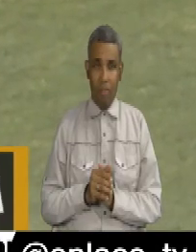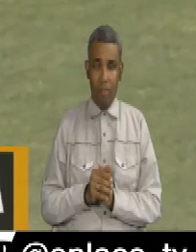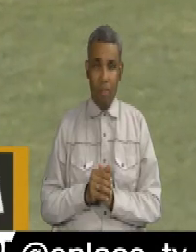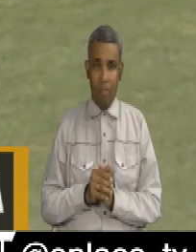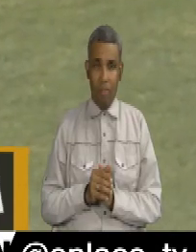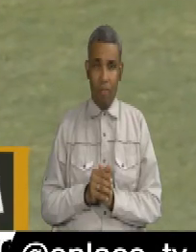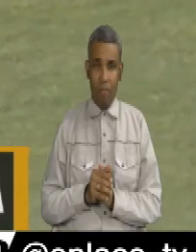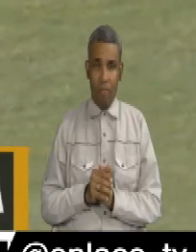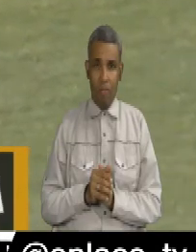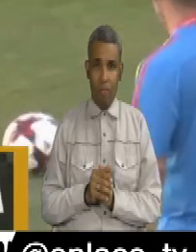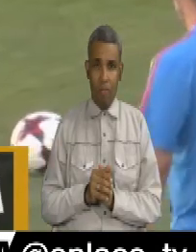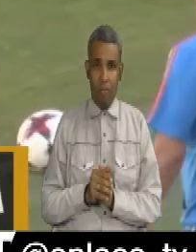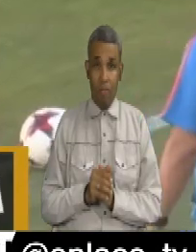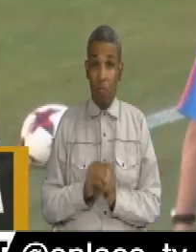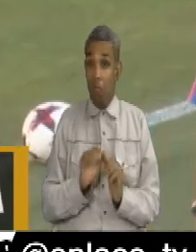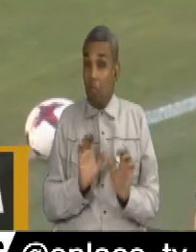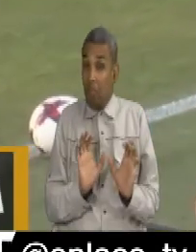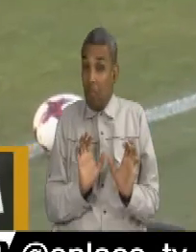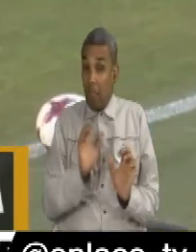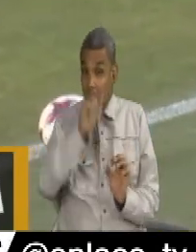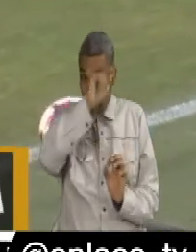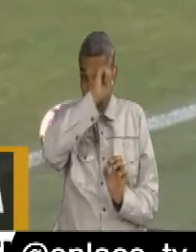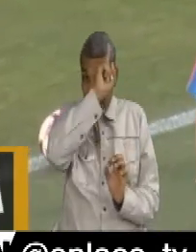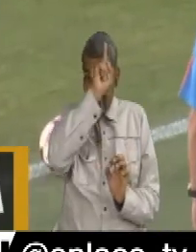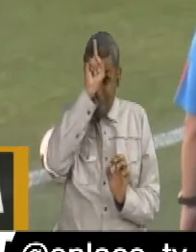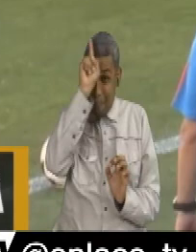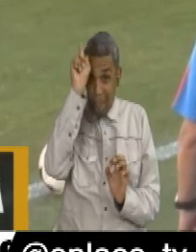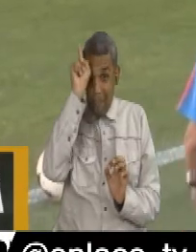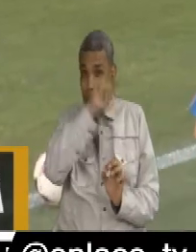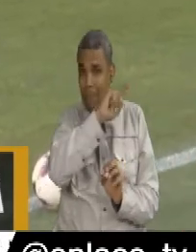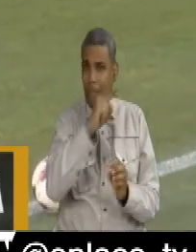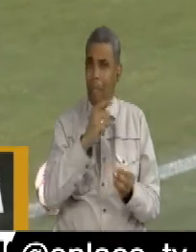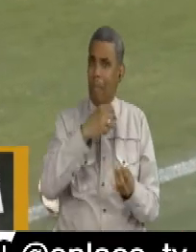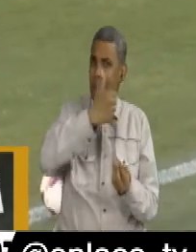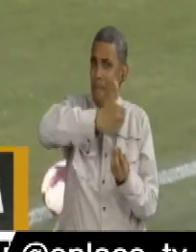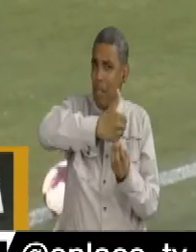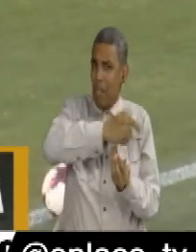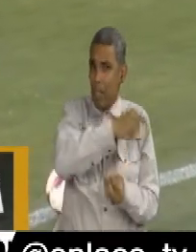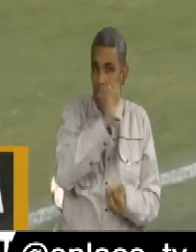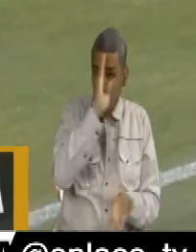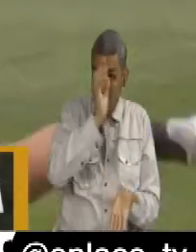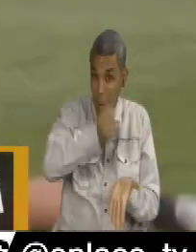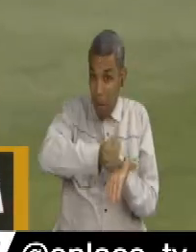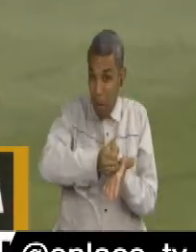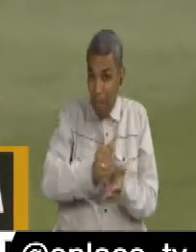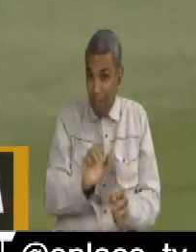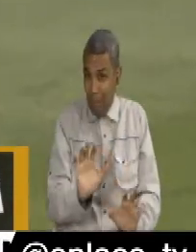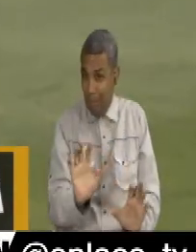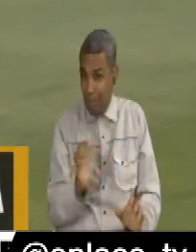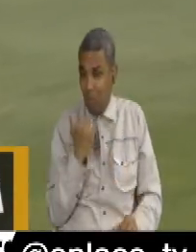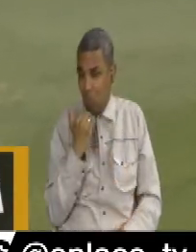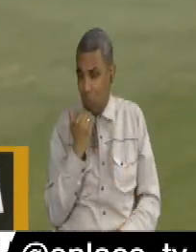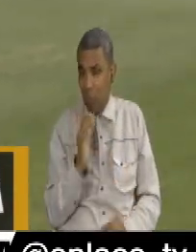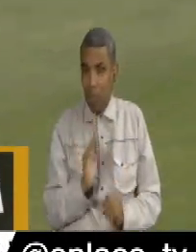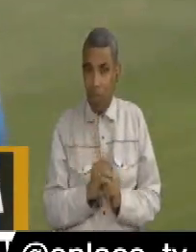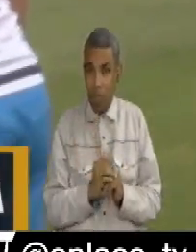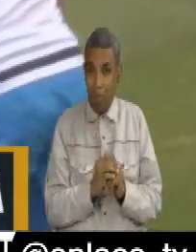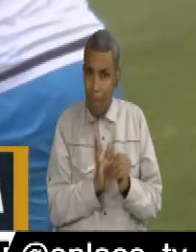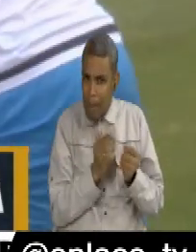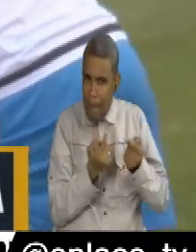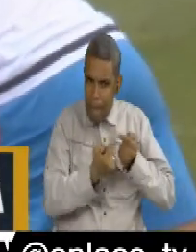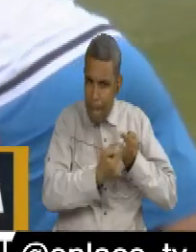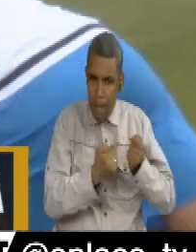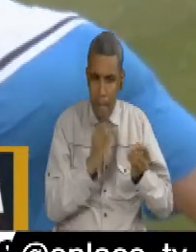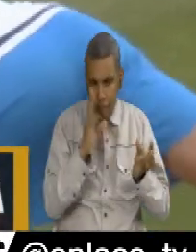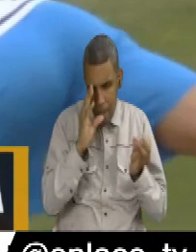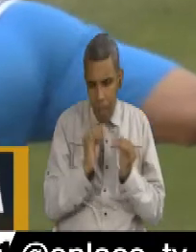su opinión. Ojalá que sea lo mejor. Lo que sí, nosotros sabemos que en James tenemos un crack,